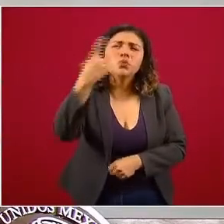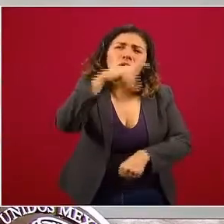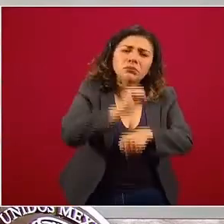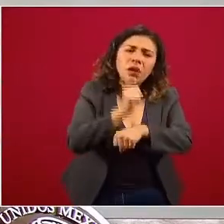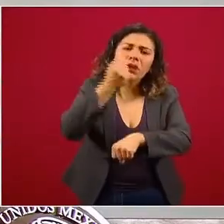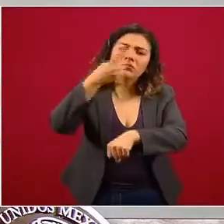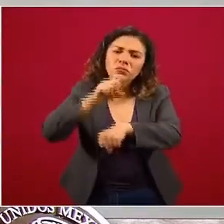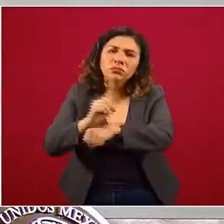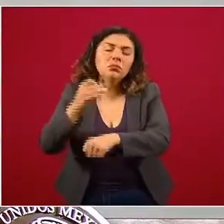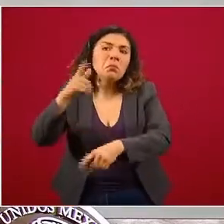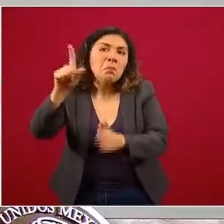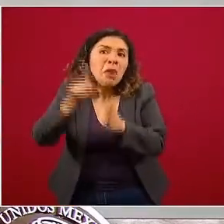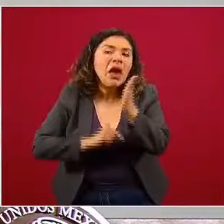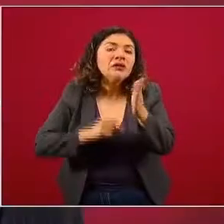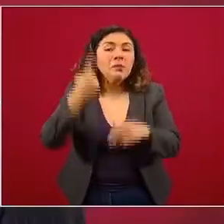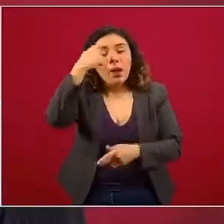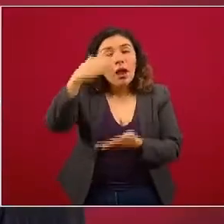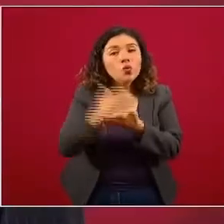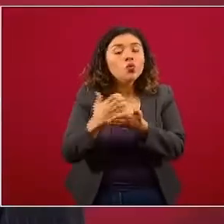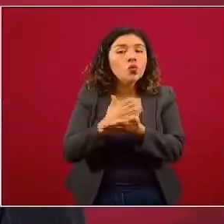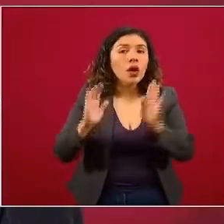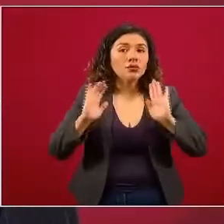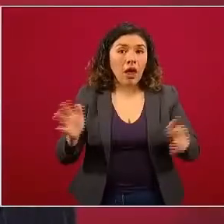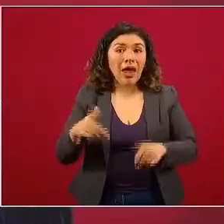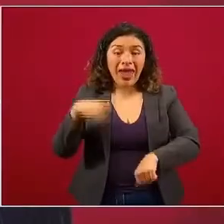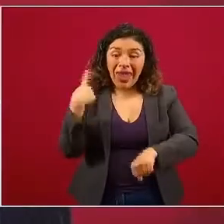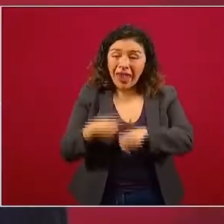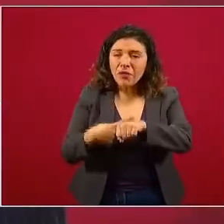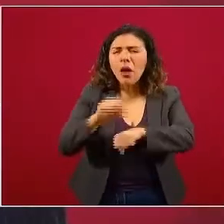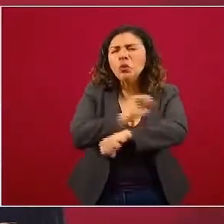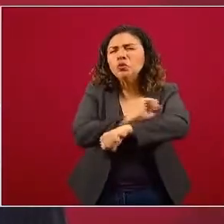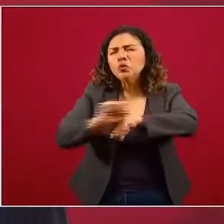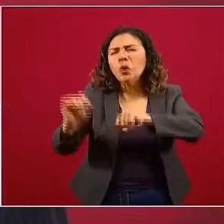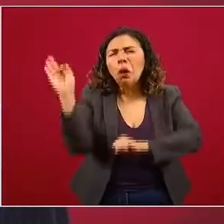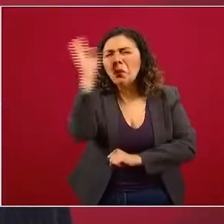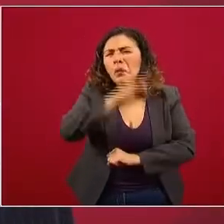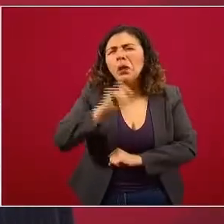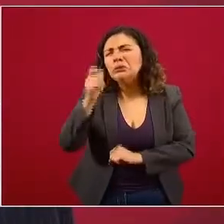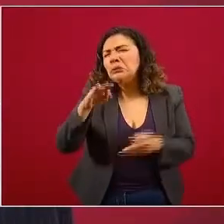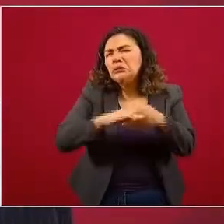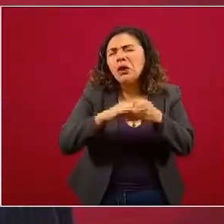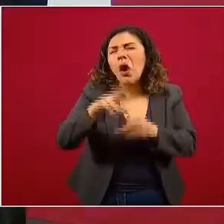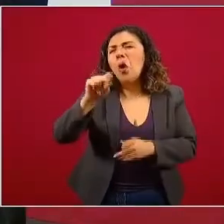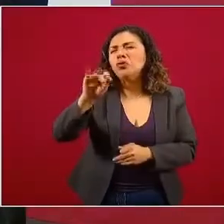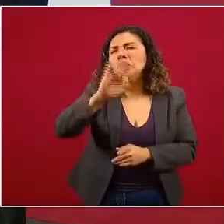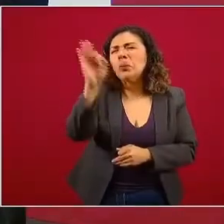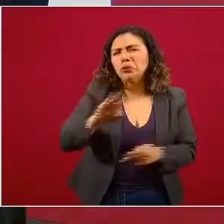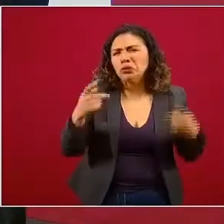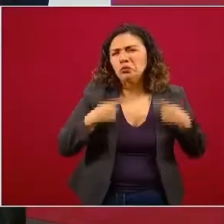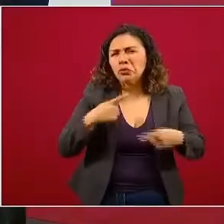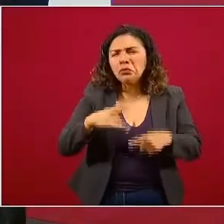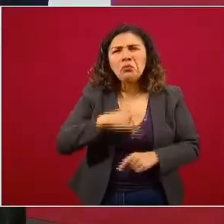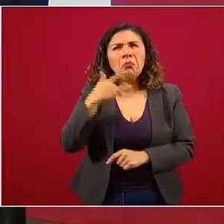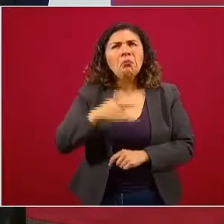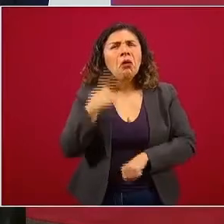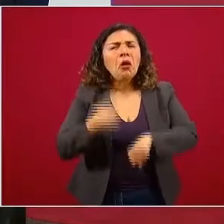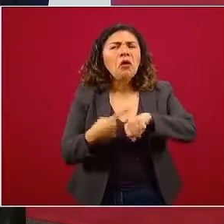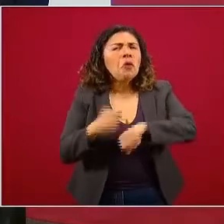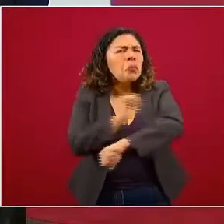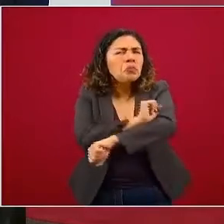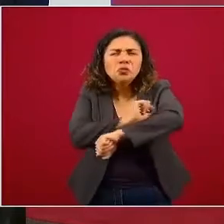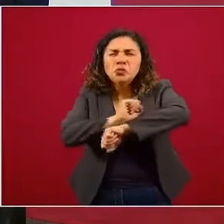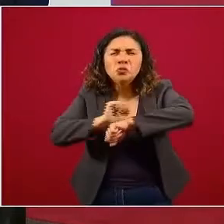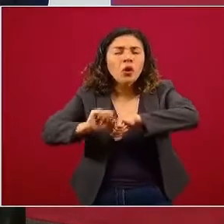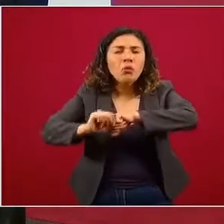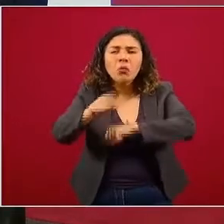semanas o incluso meses en recuperarse. Quien tuvo enfermedad leve, que es cerca del 80% de las personas